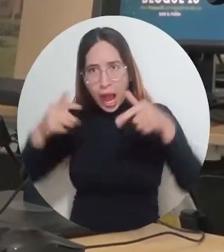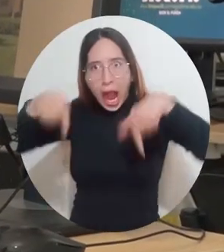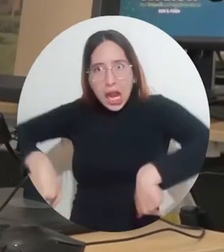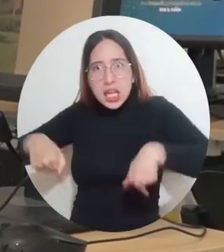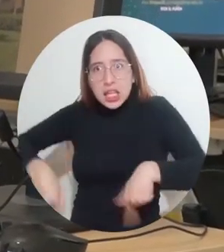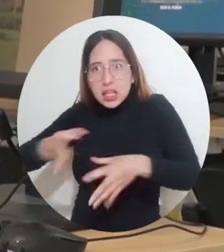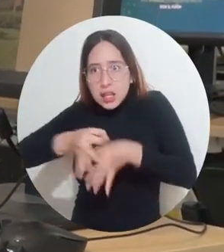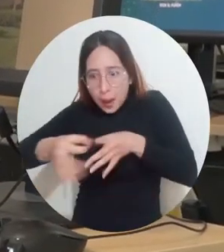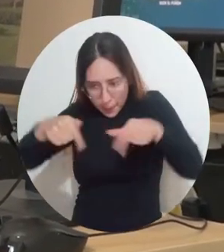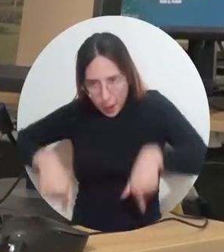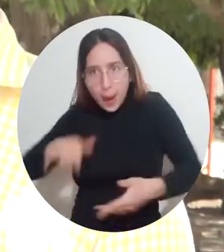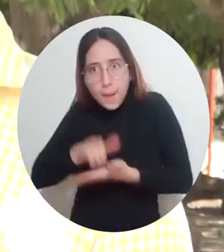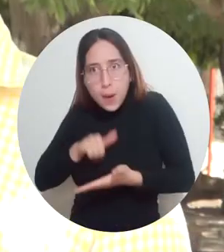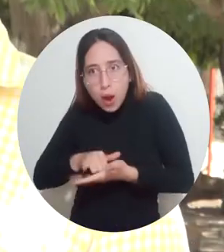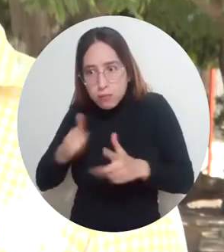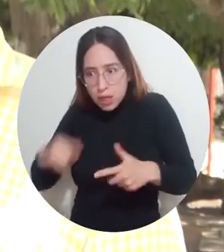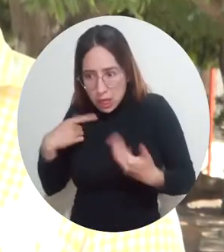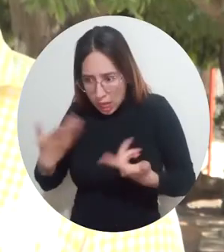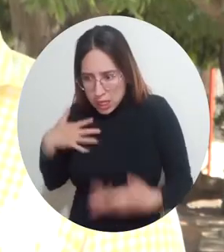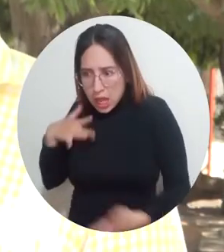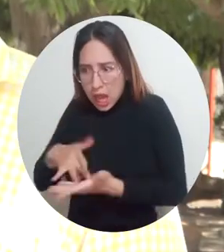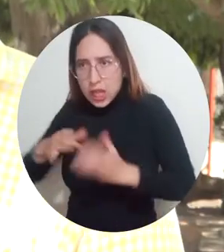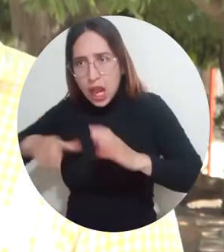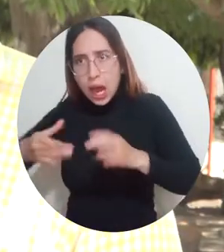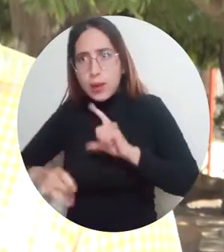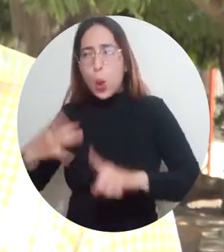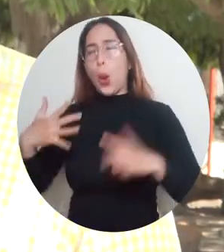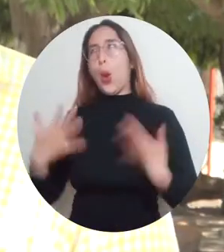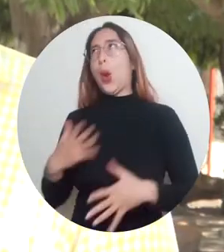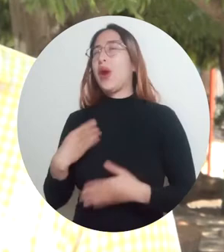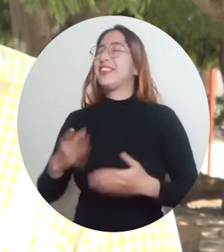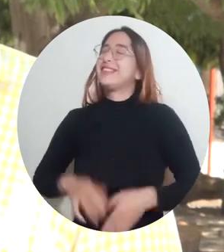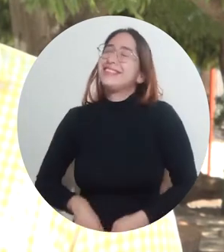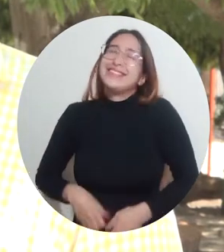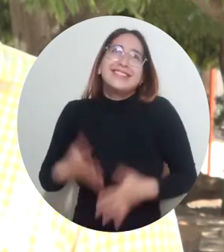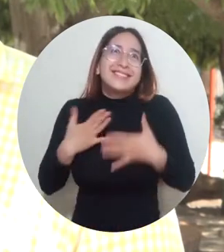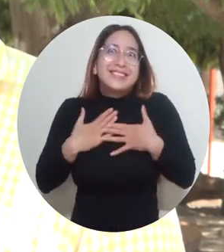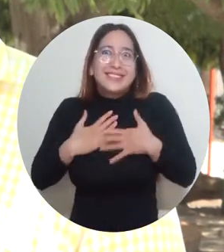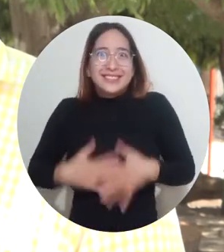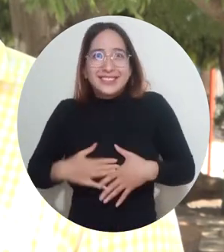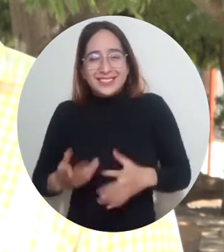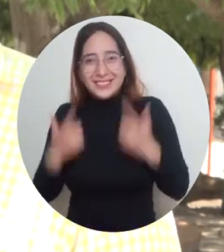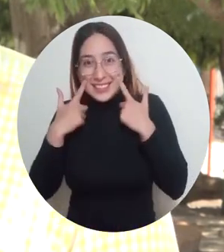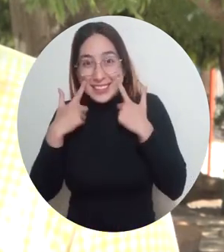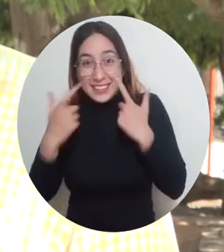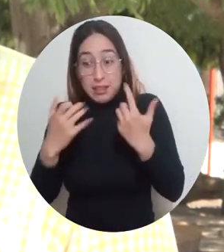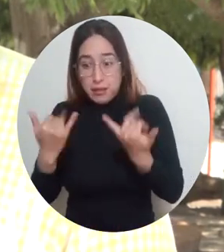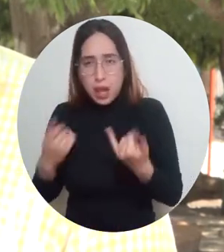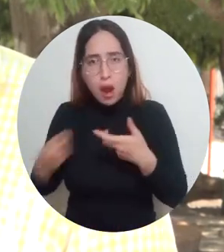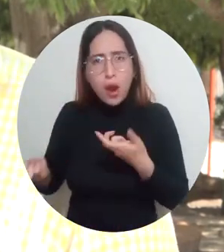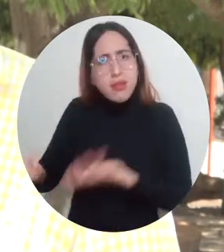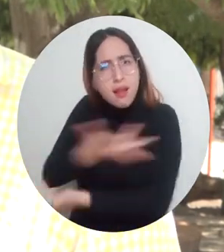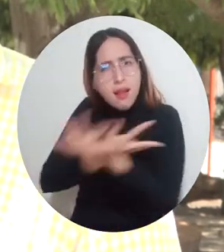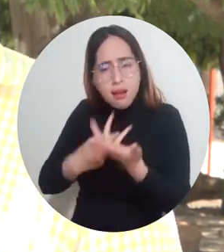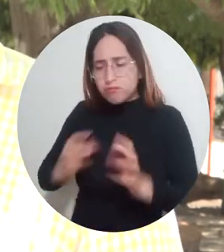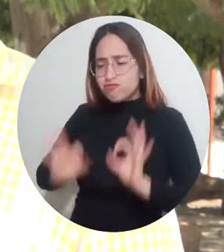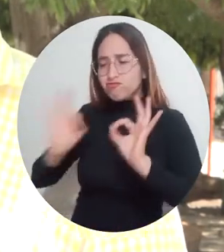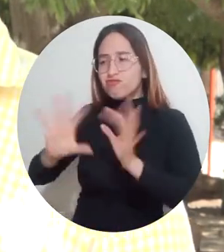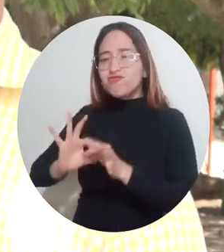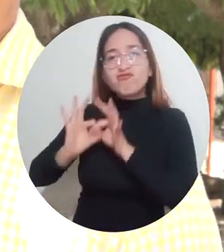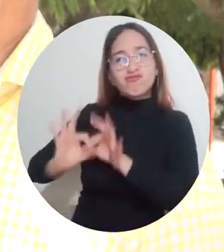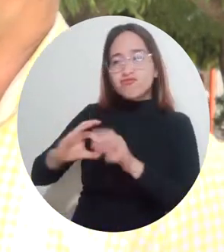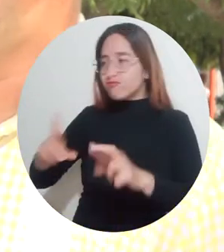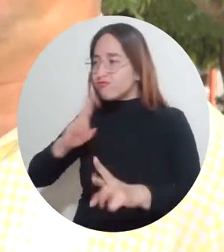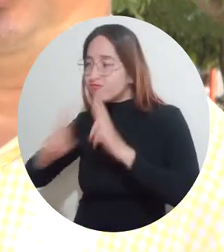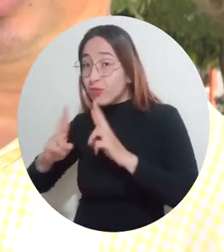estable y buena. Y eso para nosotros genera un vínculo, un vínculo fuerte de relación entre la Universidad de